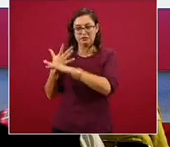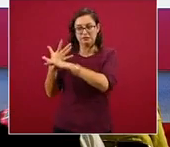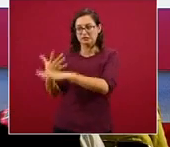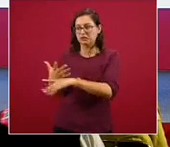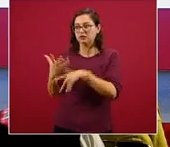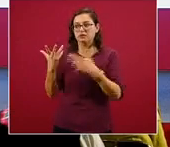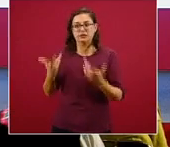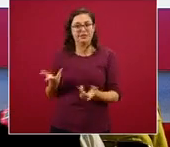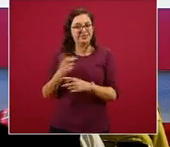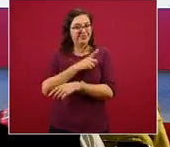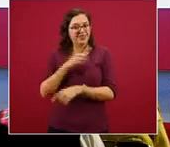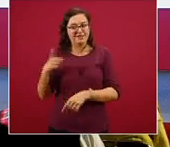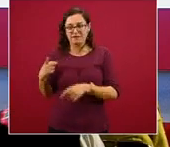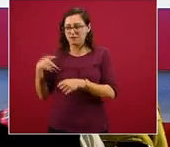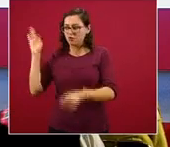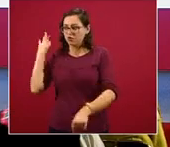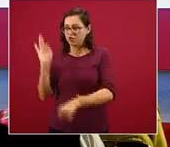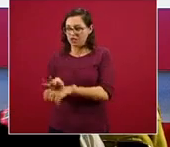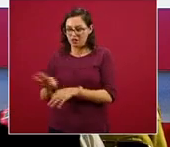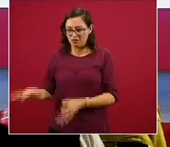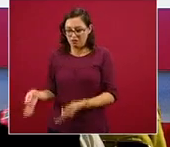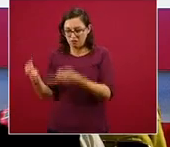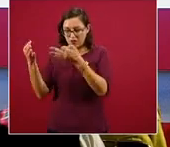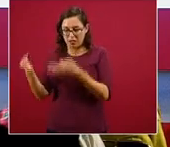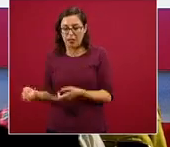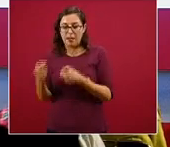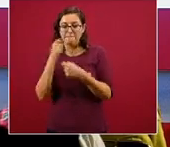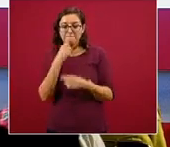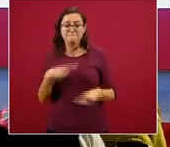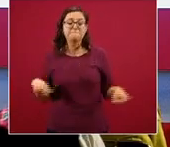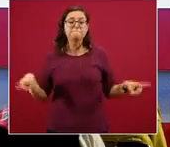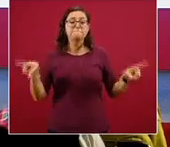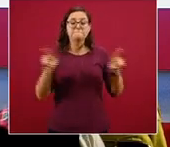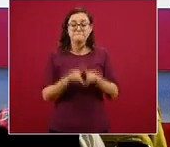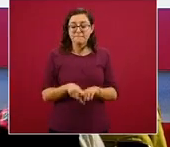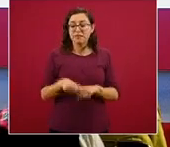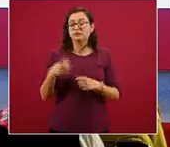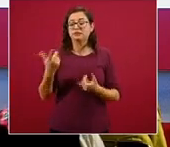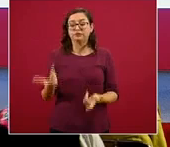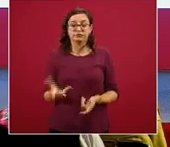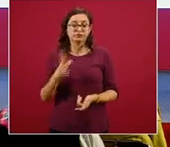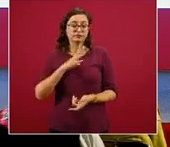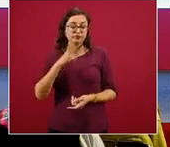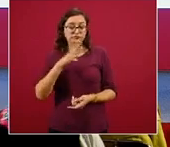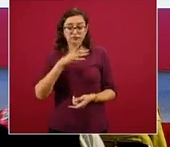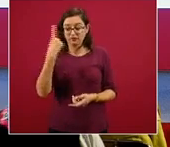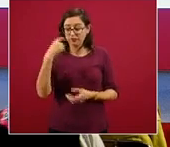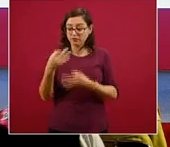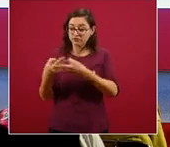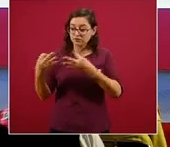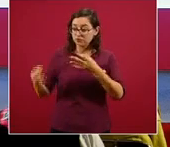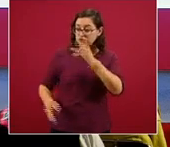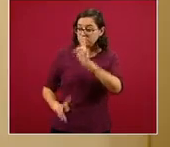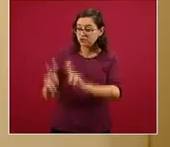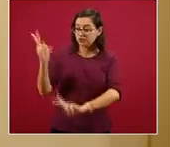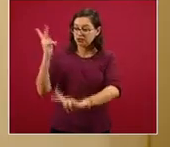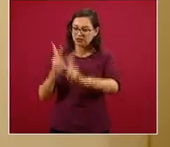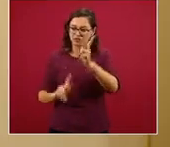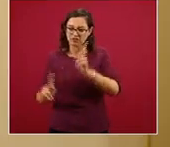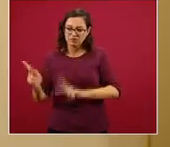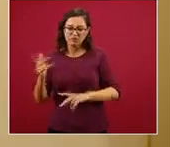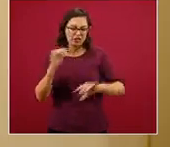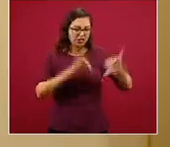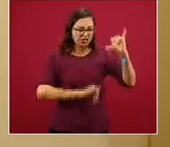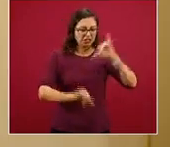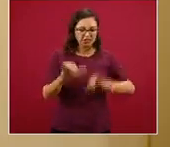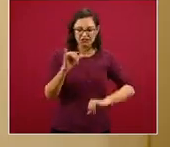del presidente López Obrador, y también la prohibición de plaguicidas altamente peligrosos que atentan contra la diversidad biológica, contra